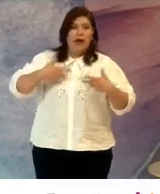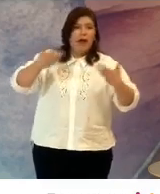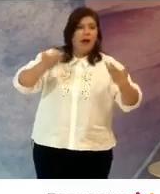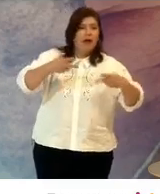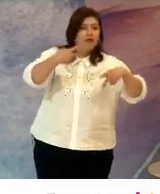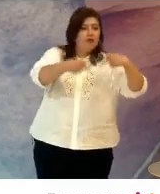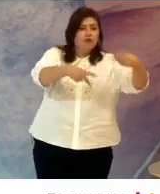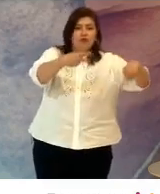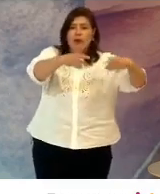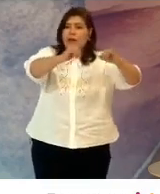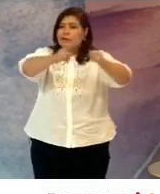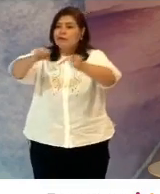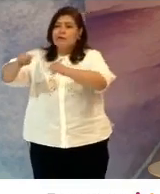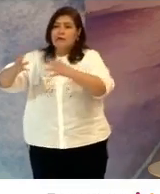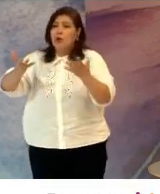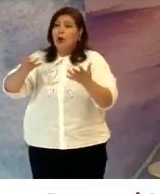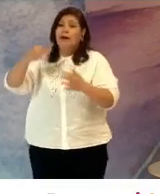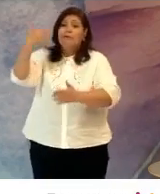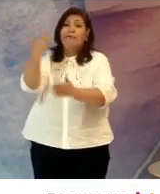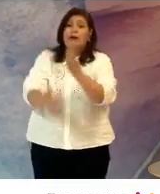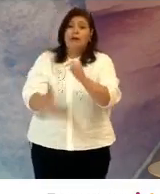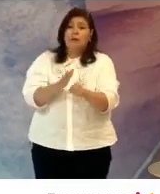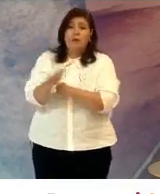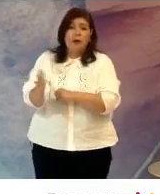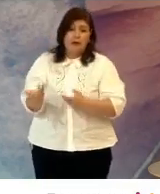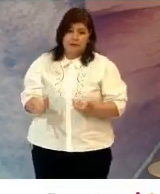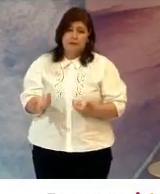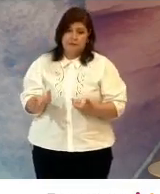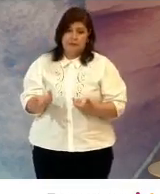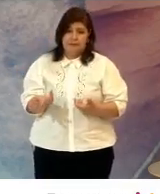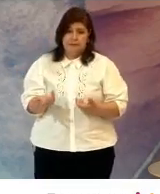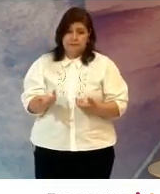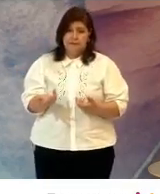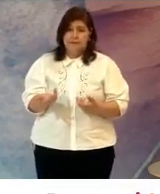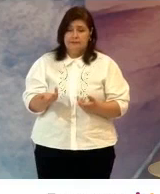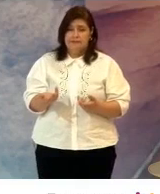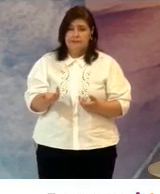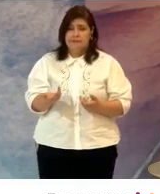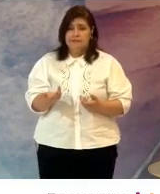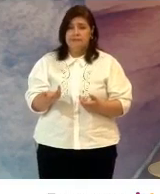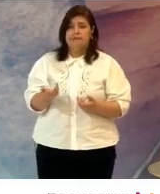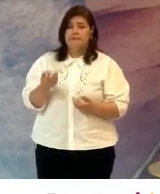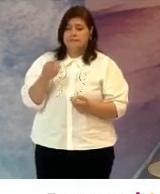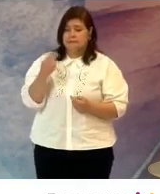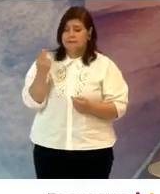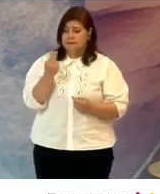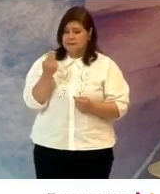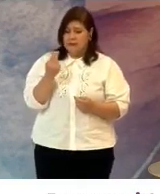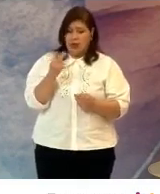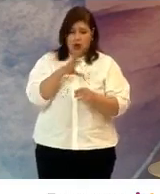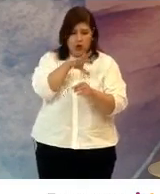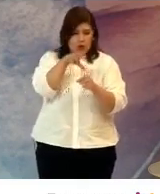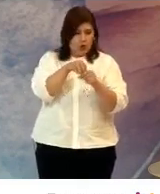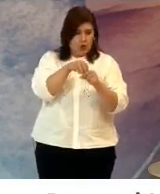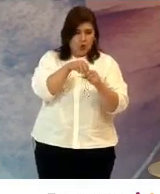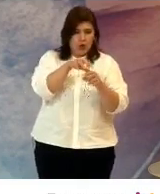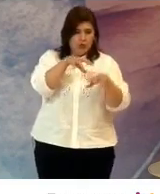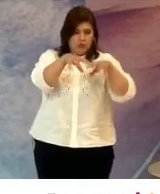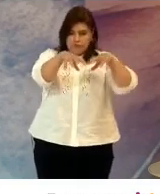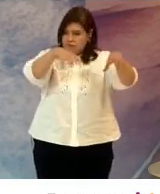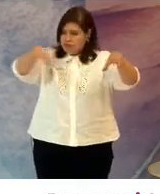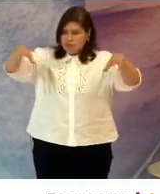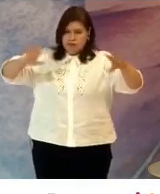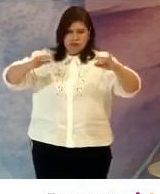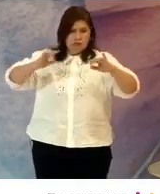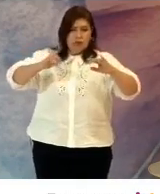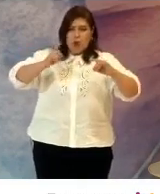que nos falta es que todo esto tenga sentido